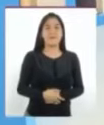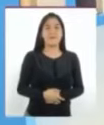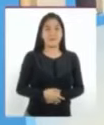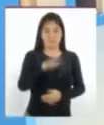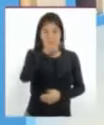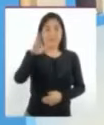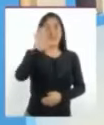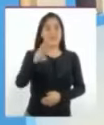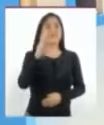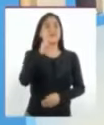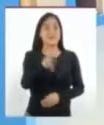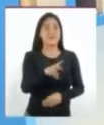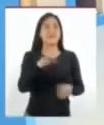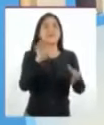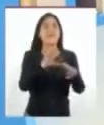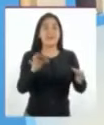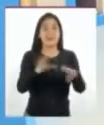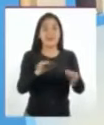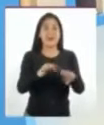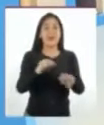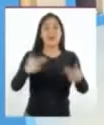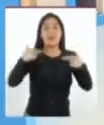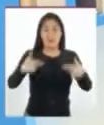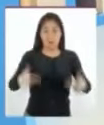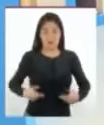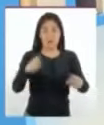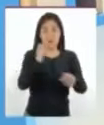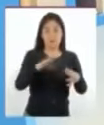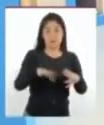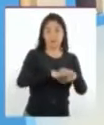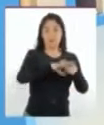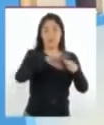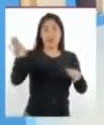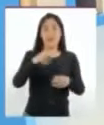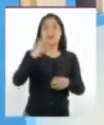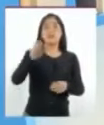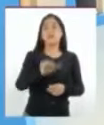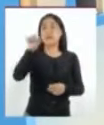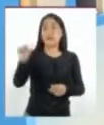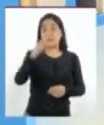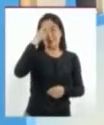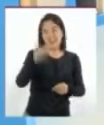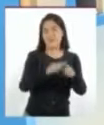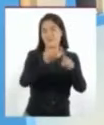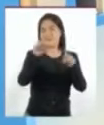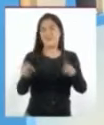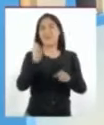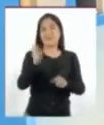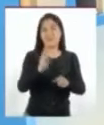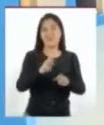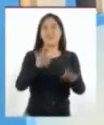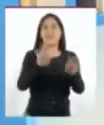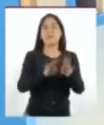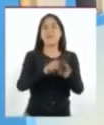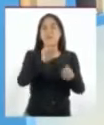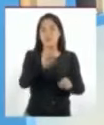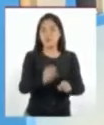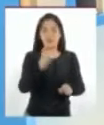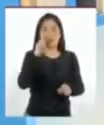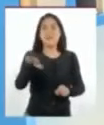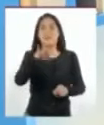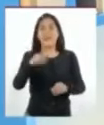Como pudieron escuchar, los seres humanos emigraron del continente asiático en dirección a América y se distribuyeron a